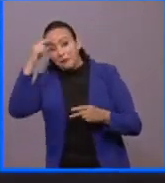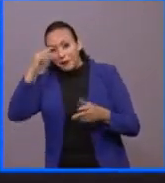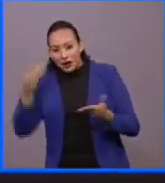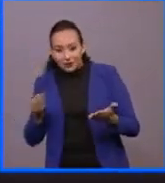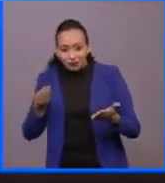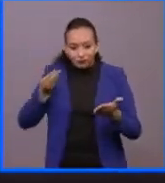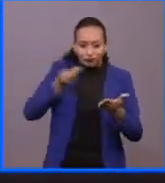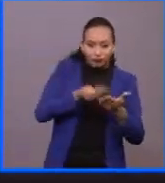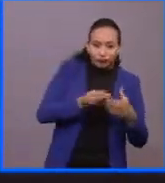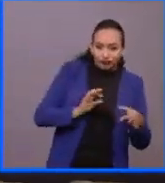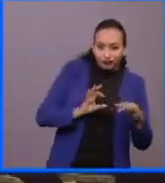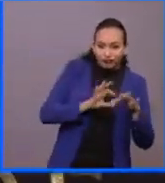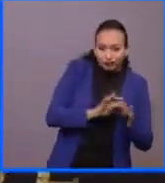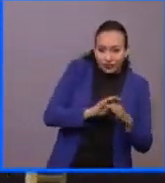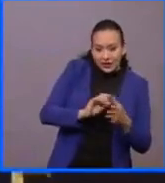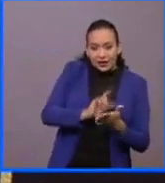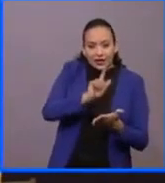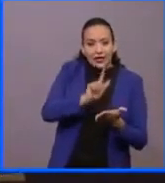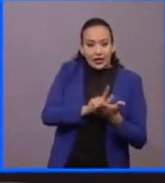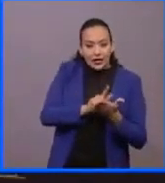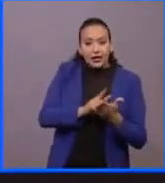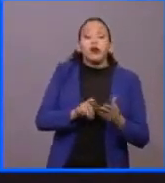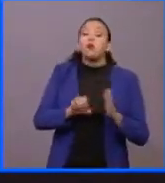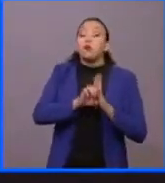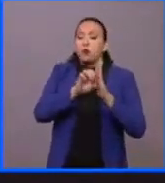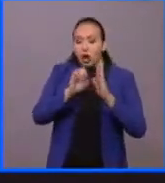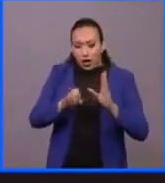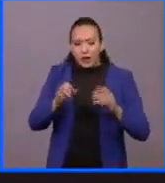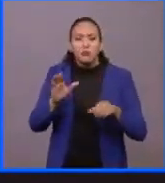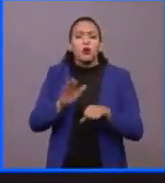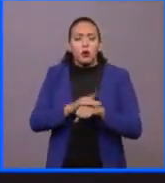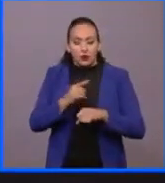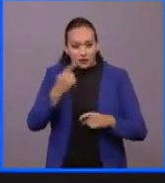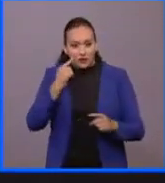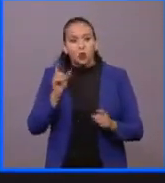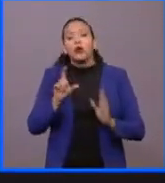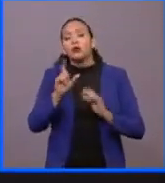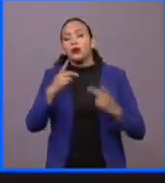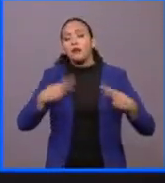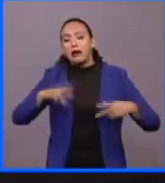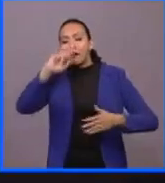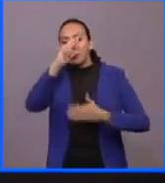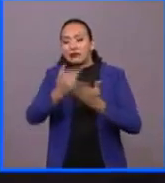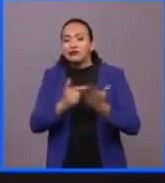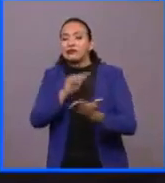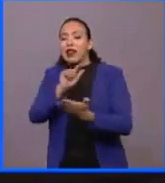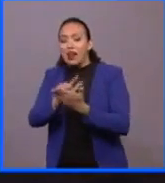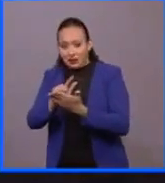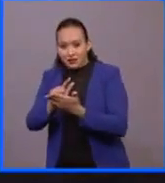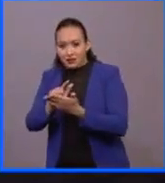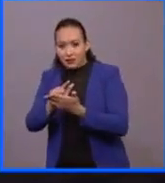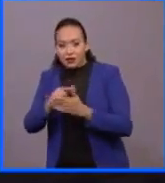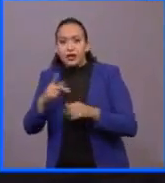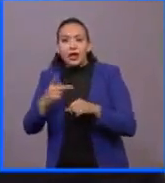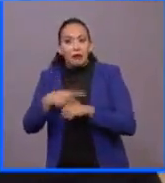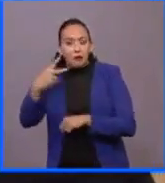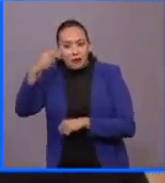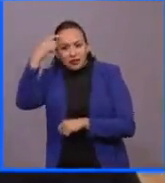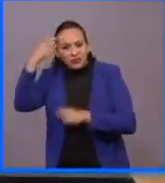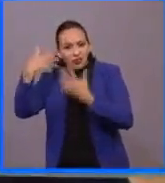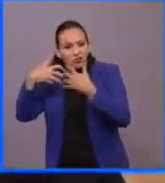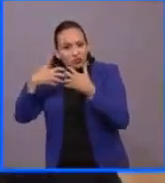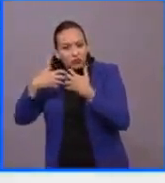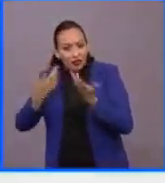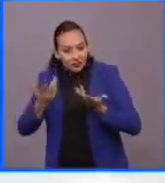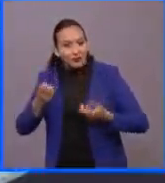en los casos en los que se debe determinar si una persona cometió algún delito derivado de alguna afectación en el cerebro.